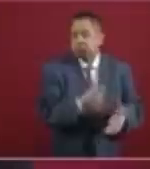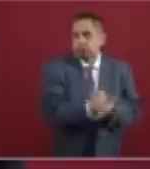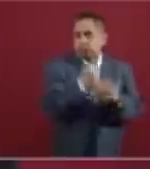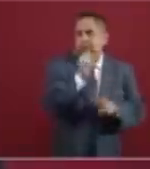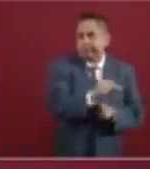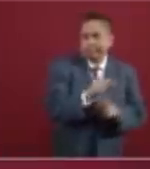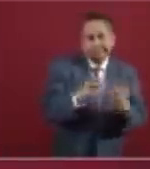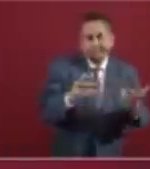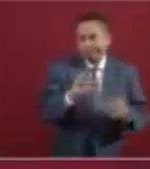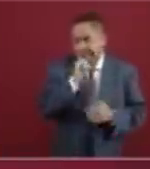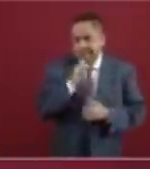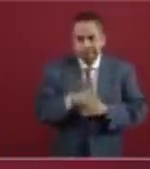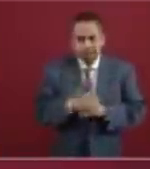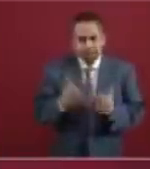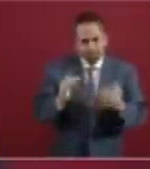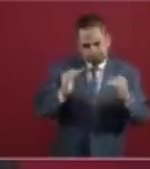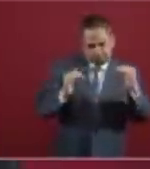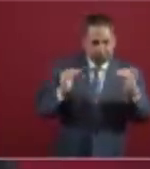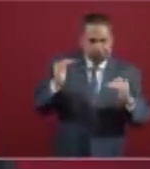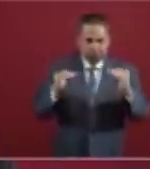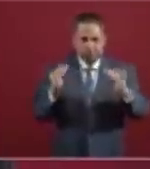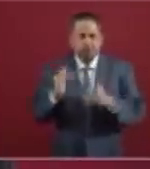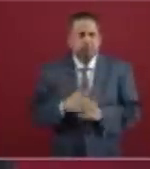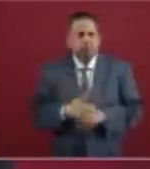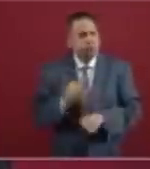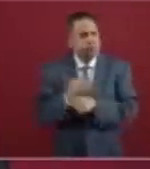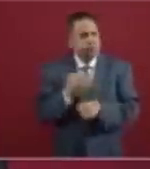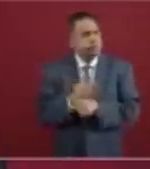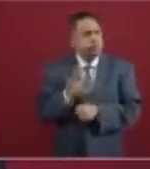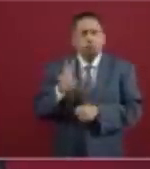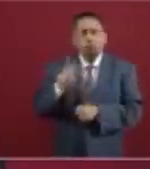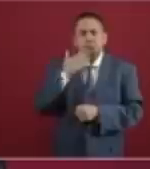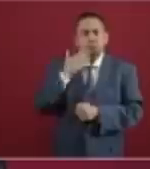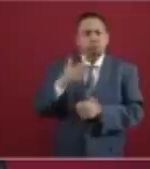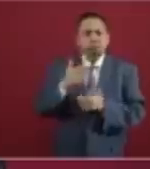Y vamos bastante bien,